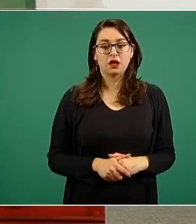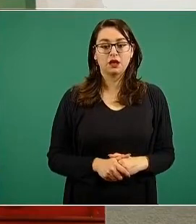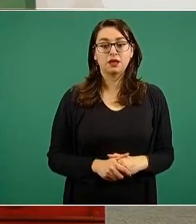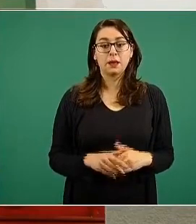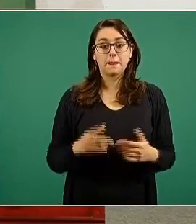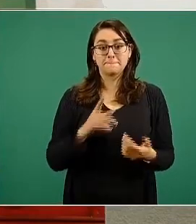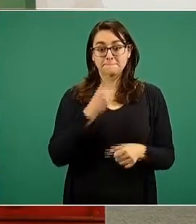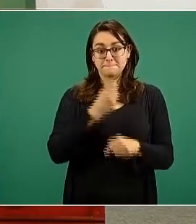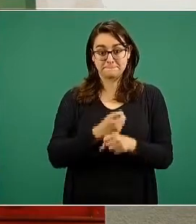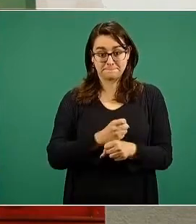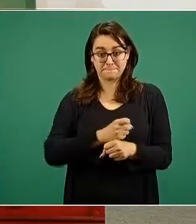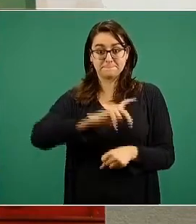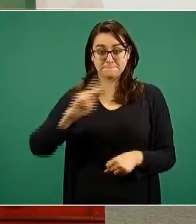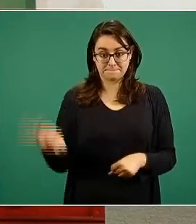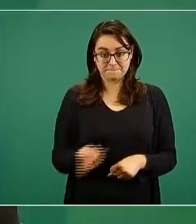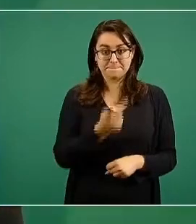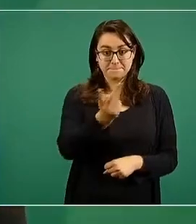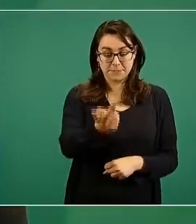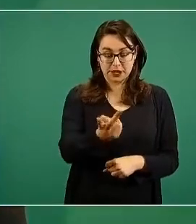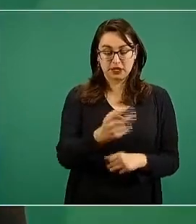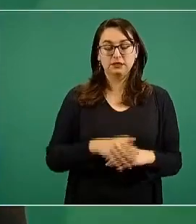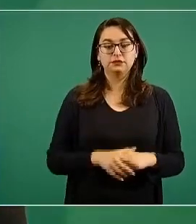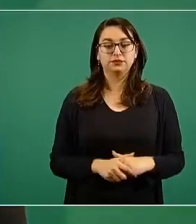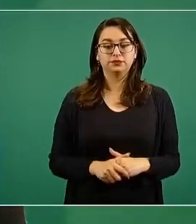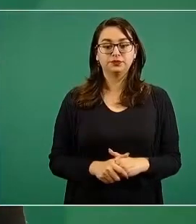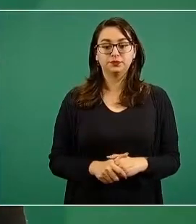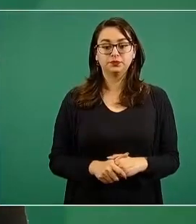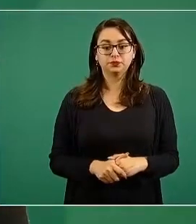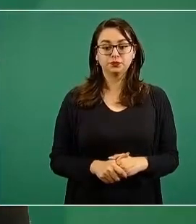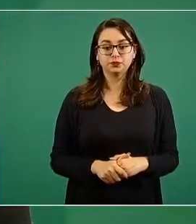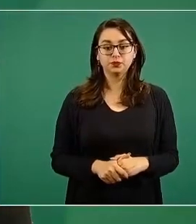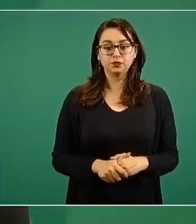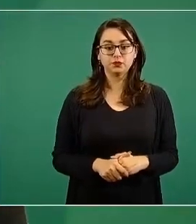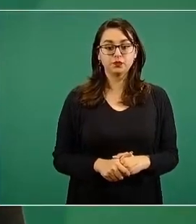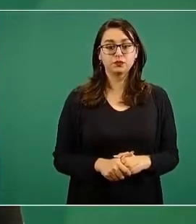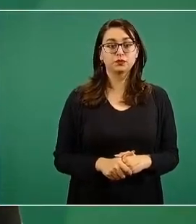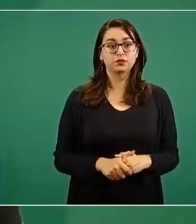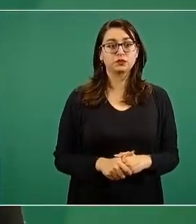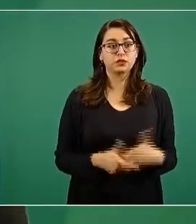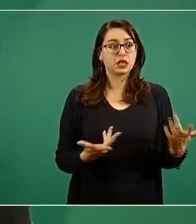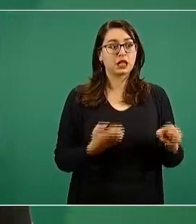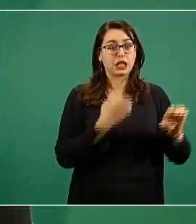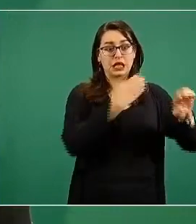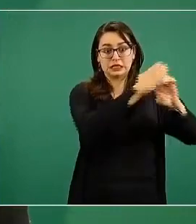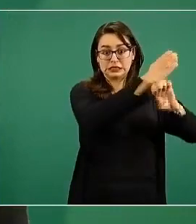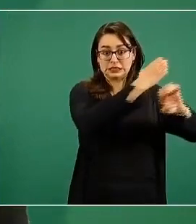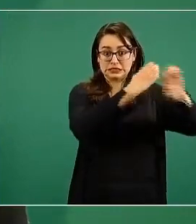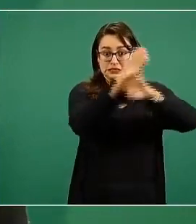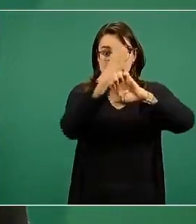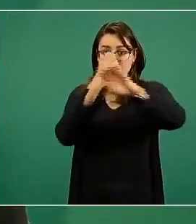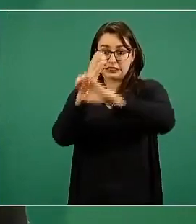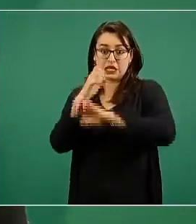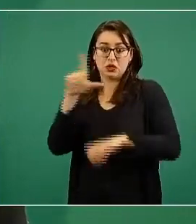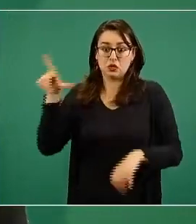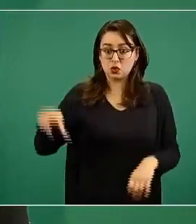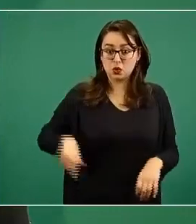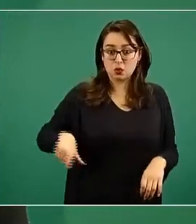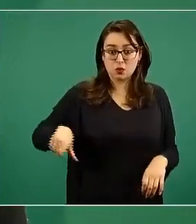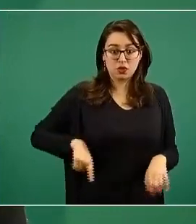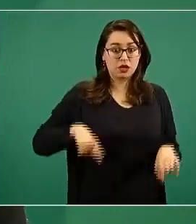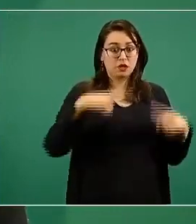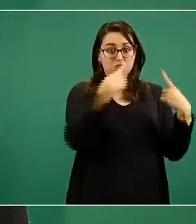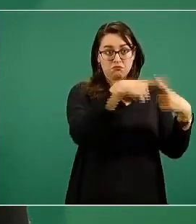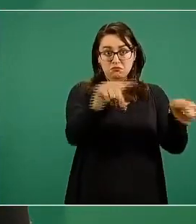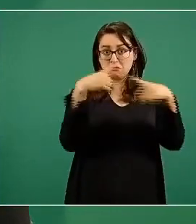buenos ojos que las entidades federativas, los gobiernos de los estados de nuestra República